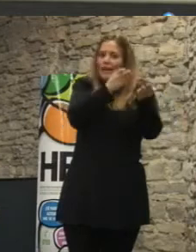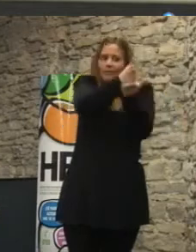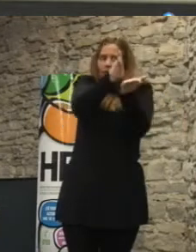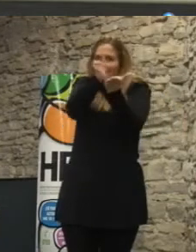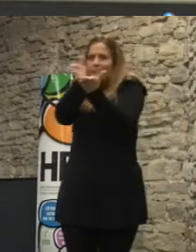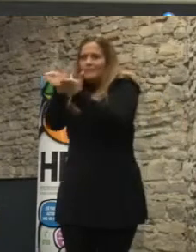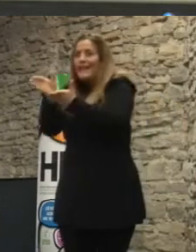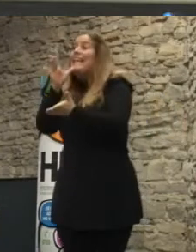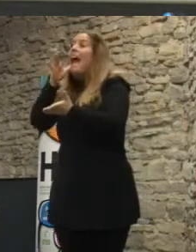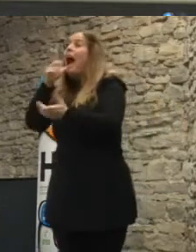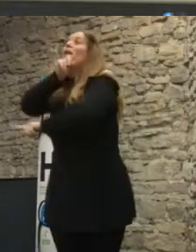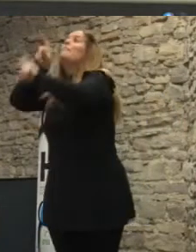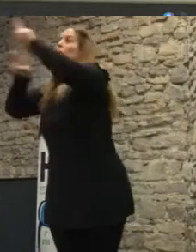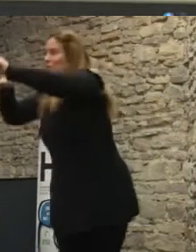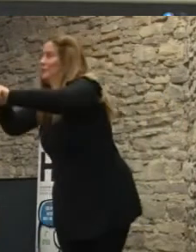a la pregunta.